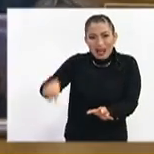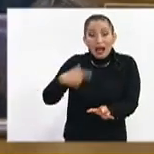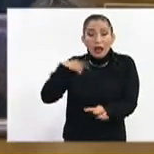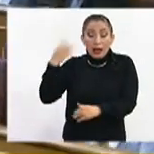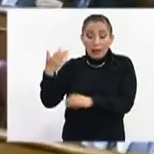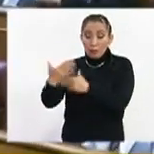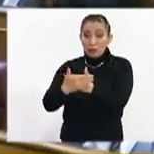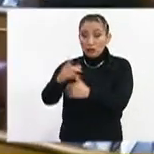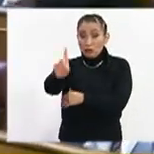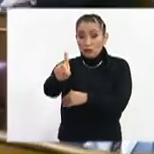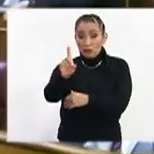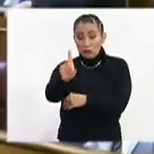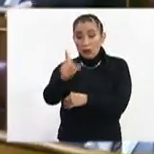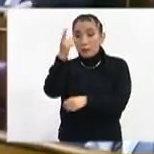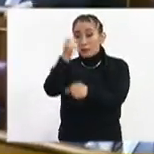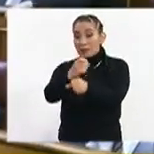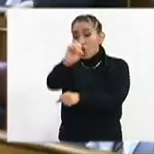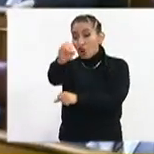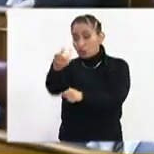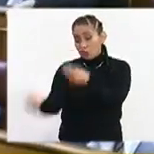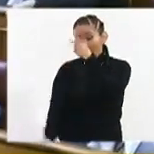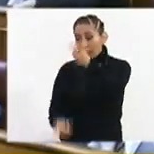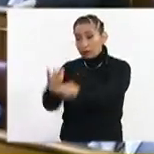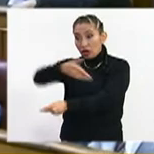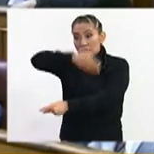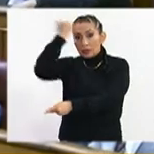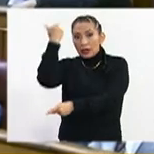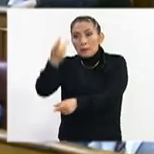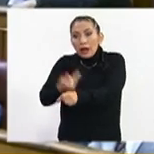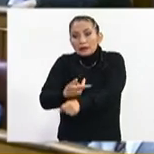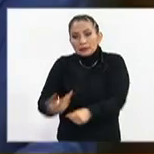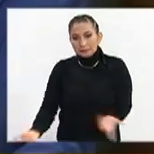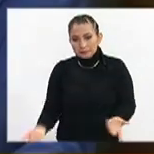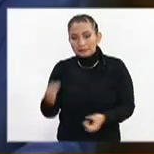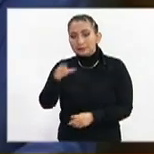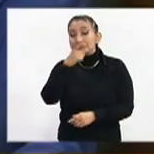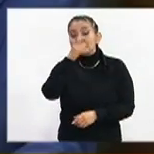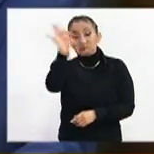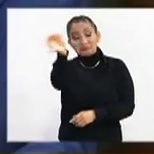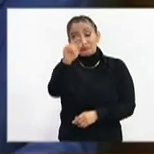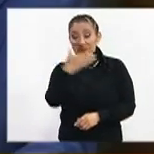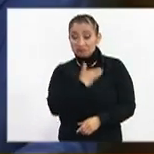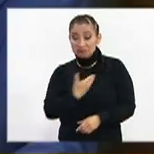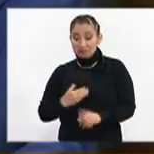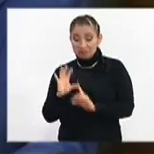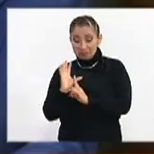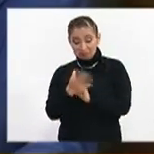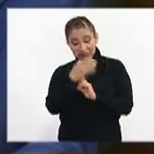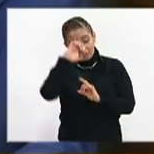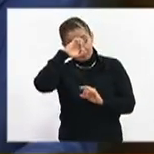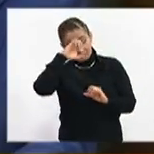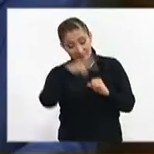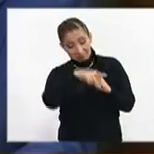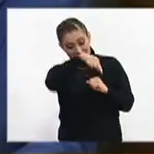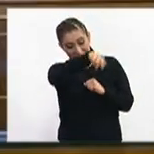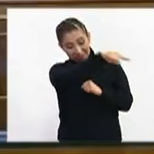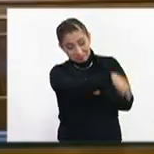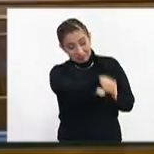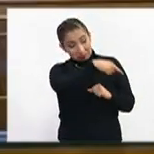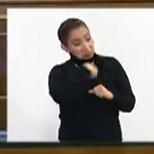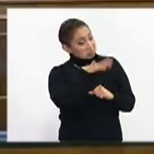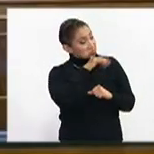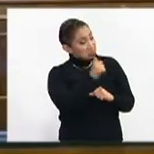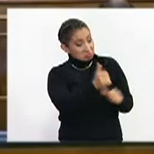piensa celebrar el próximo 1 de octubre y que nadie sabe qué va a pasar. Añadió que si el presidente de la Comisión Europea, Jean-Claude Juncker,